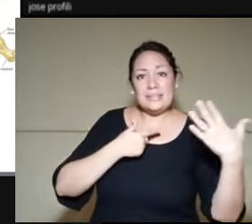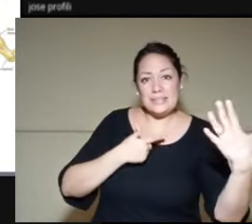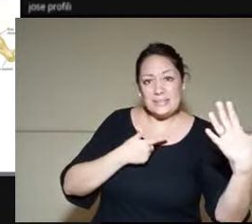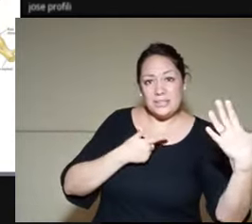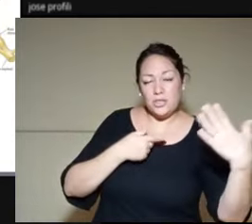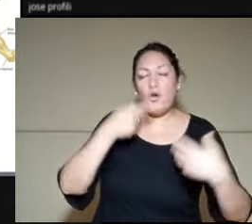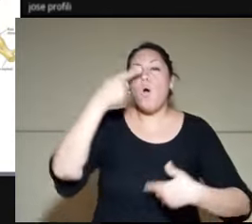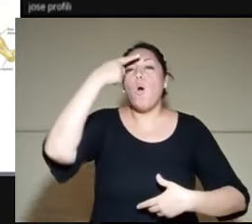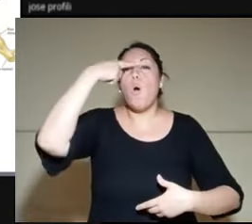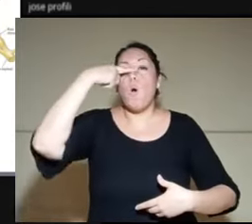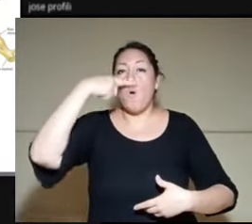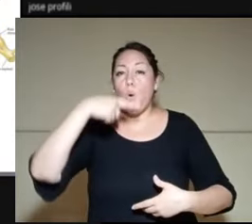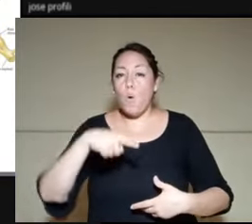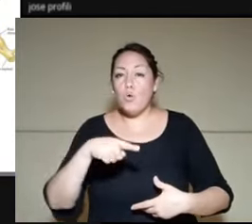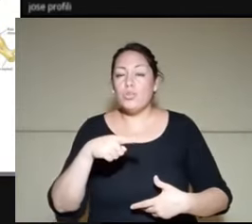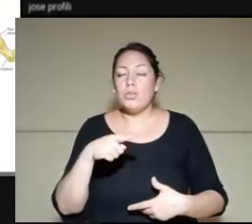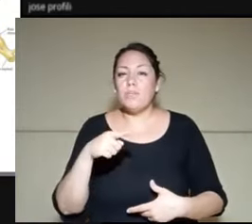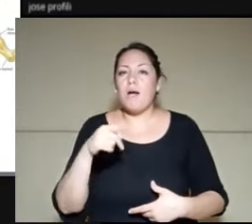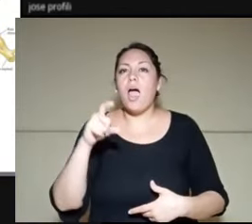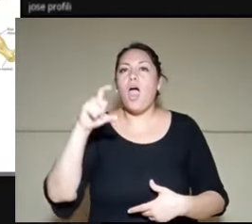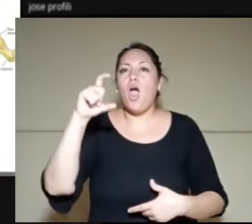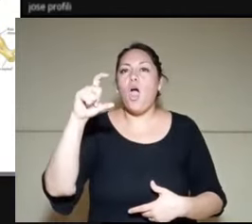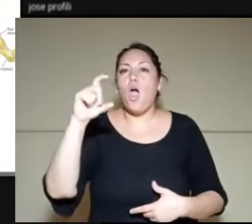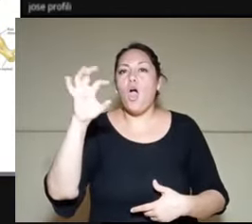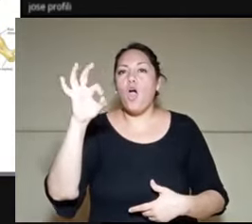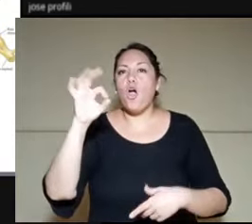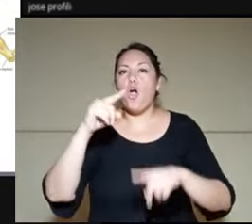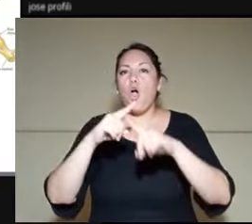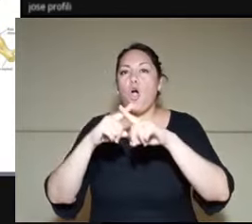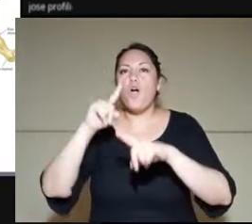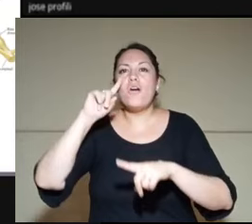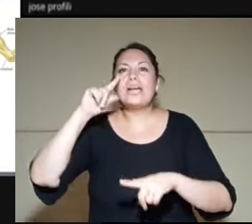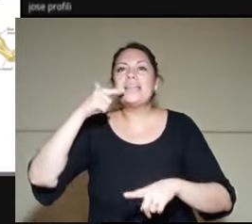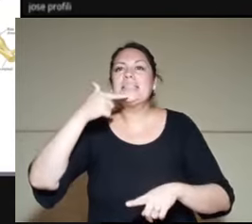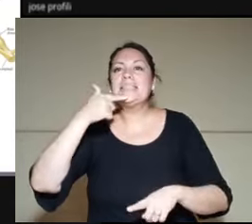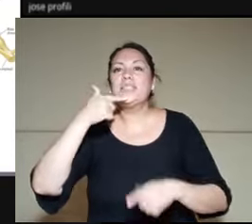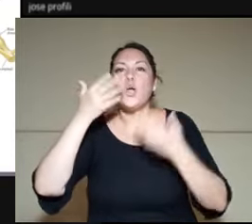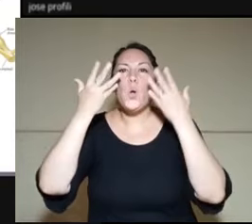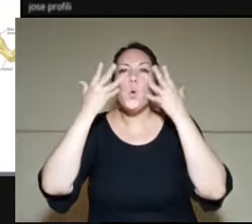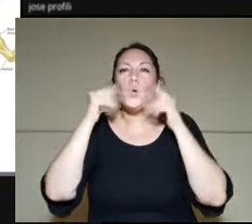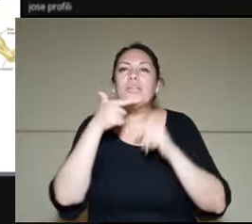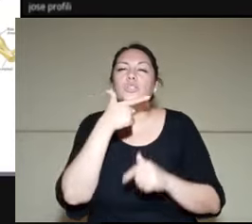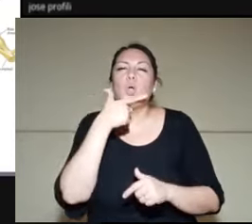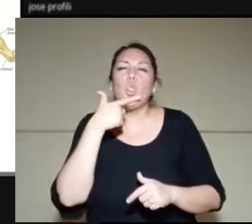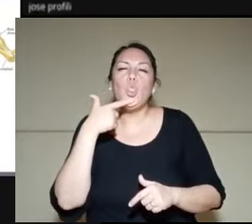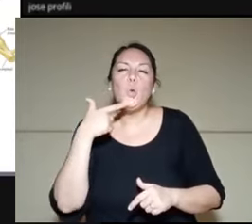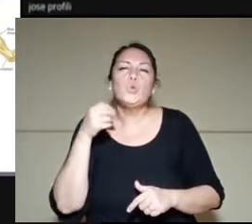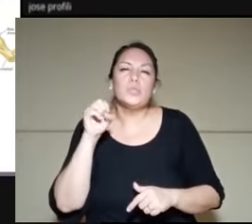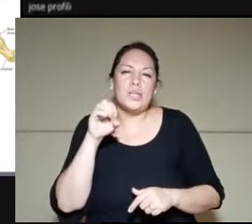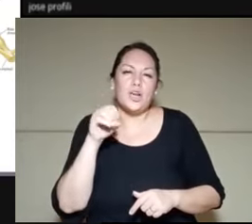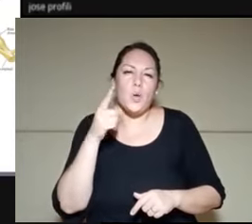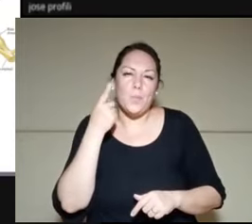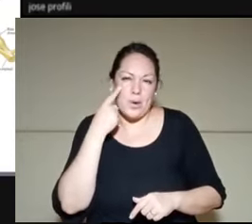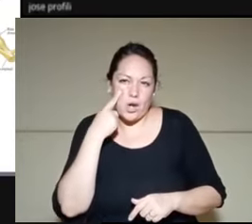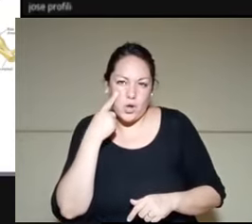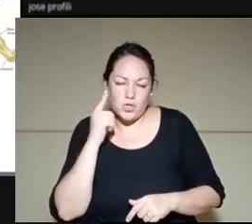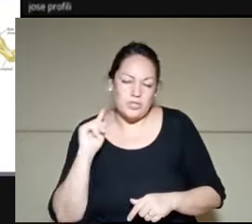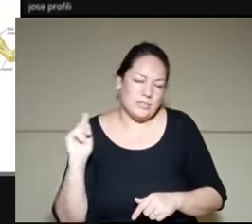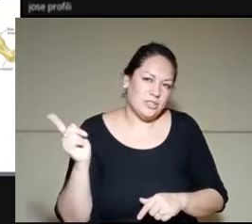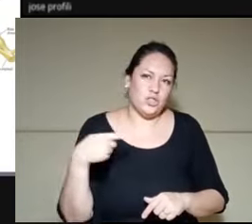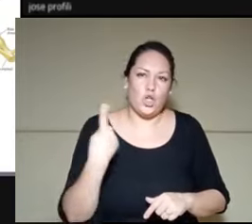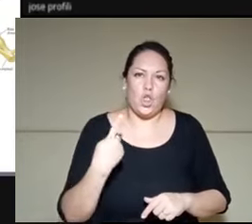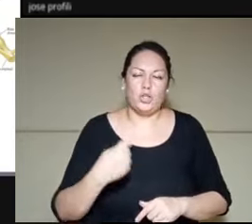la última solita, que es el coxis, que es el huesito dulce, ese que le llaman, es el último hueso. Bueno, por